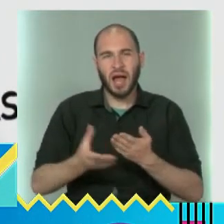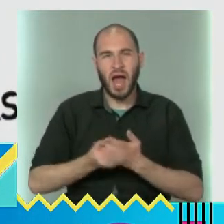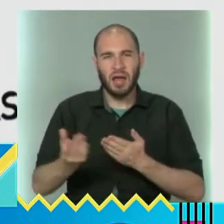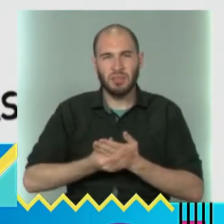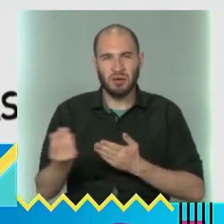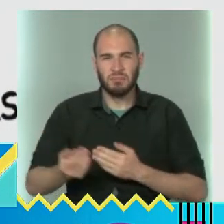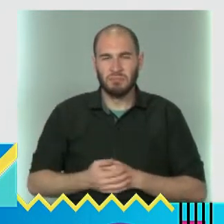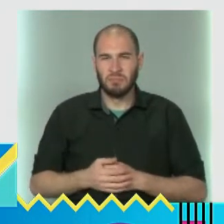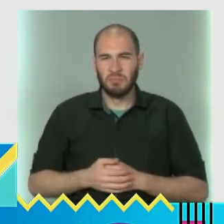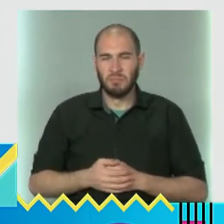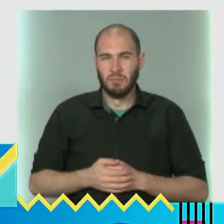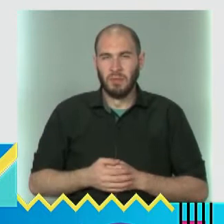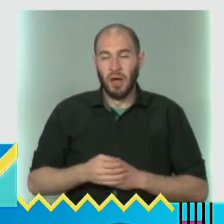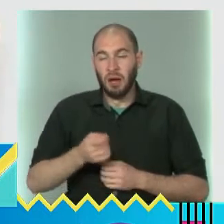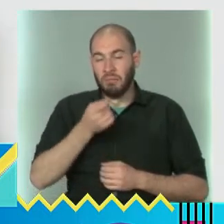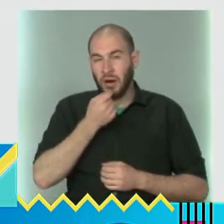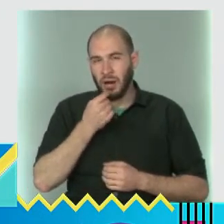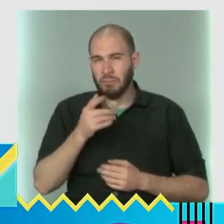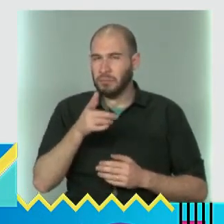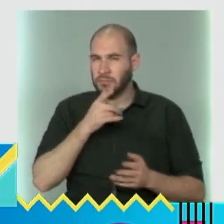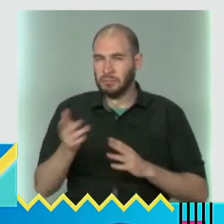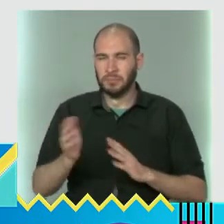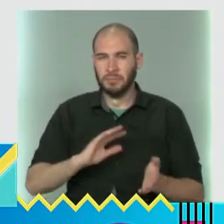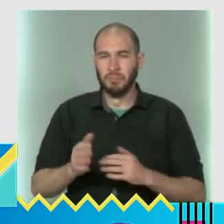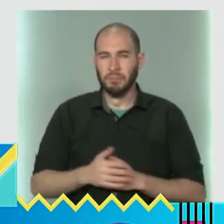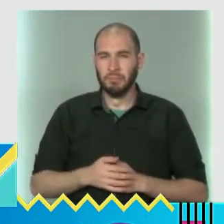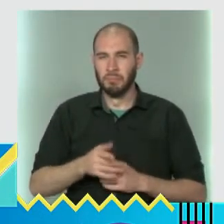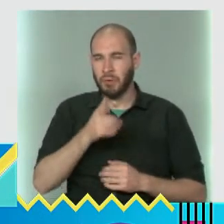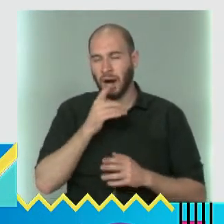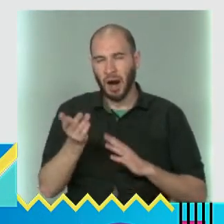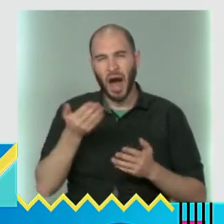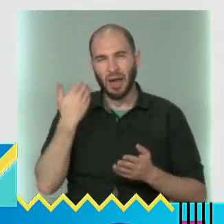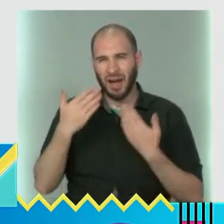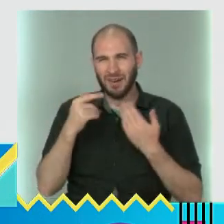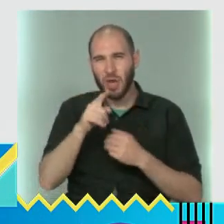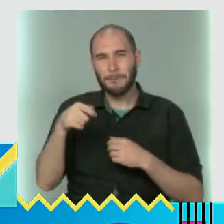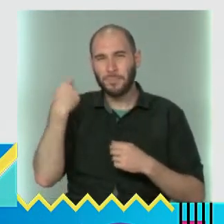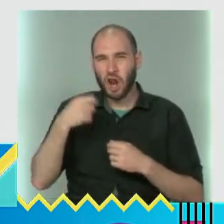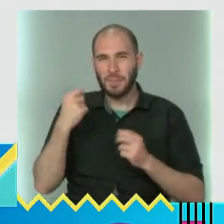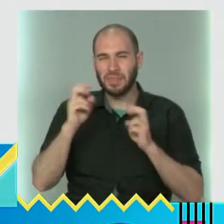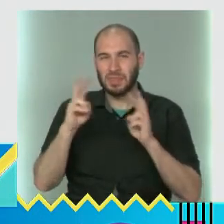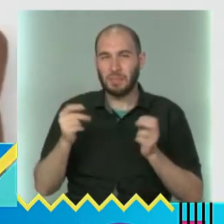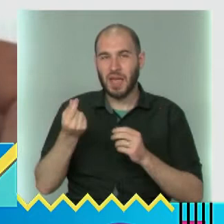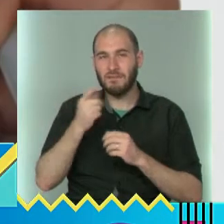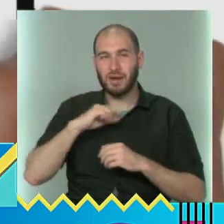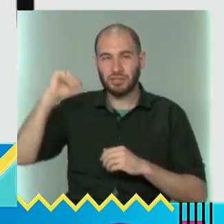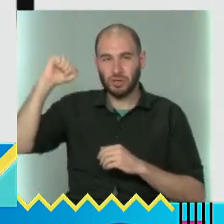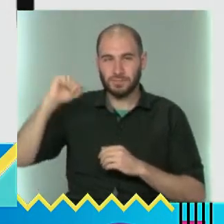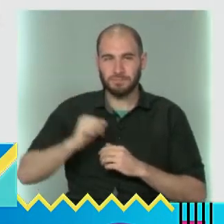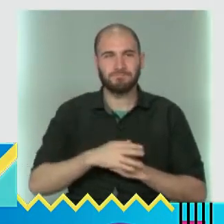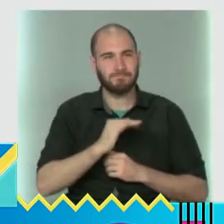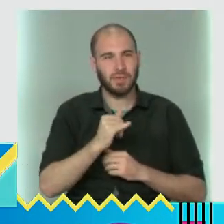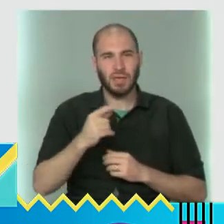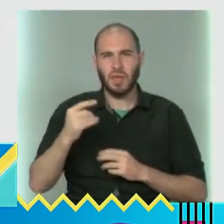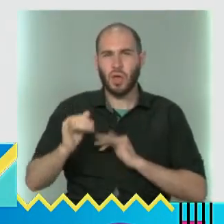consumo, si se quiere, se parecen en algún punto. El otro día ustedes tenían un programa sobre inflación, Sí. se